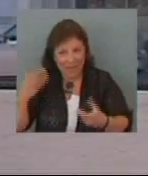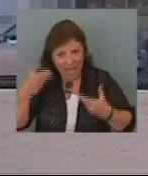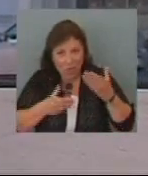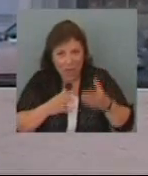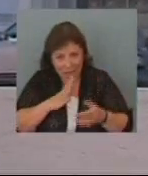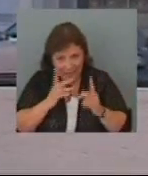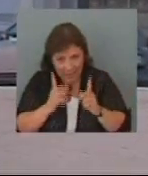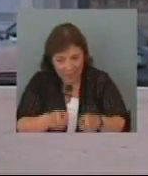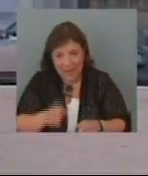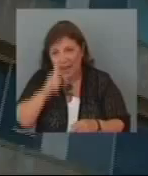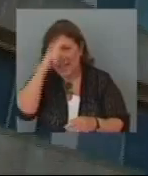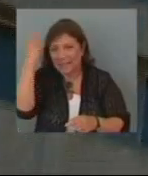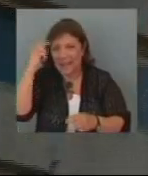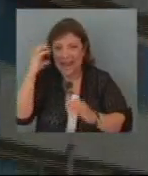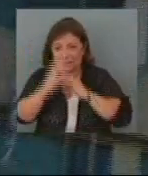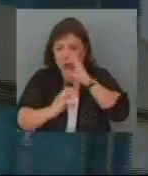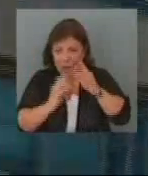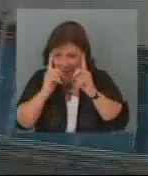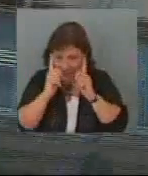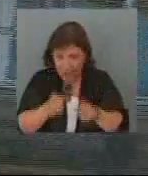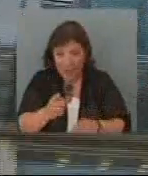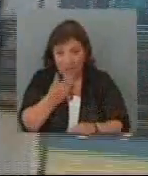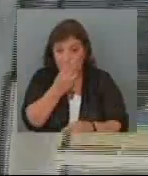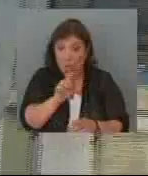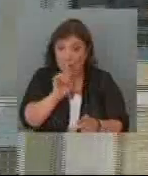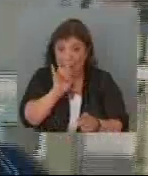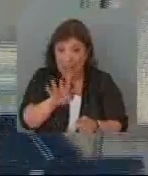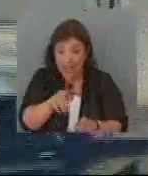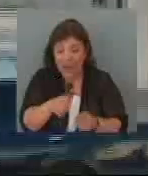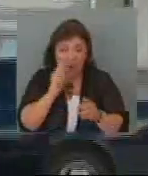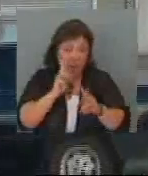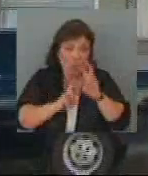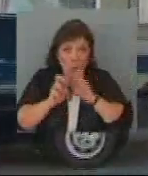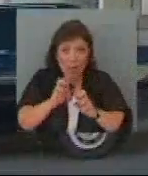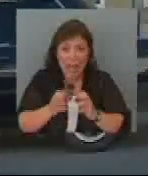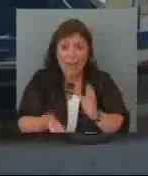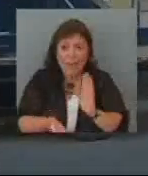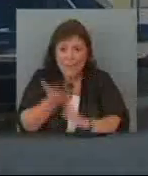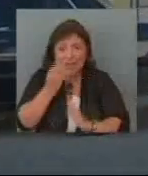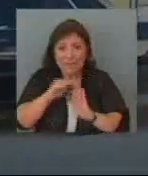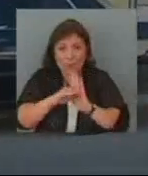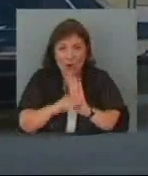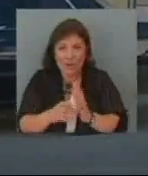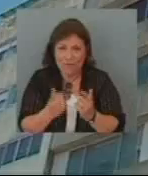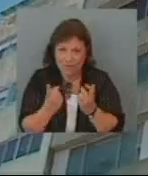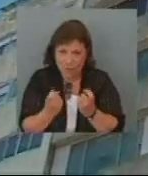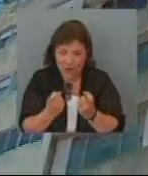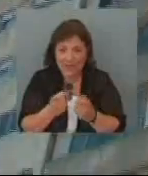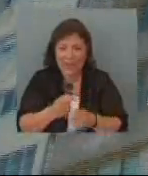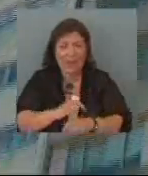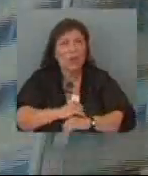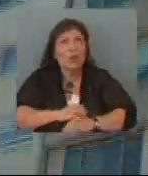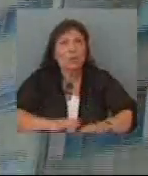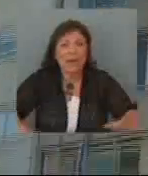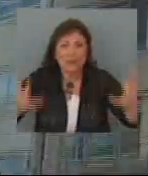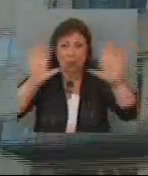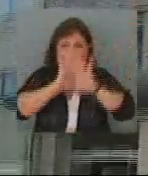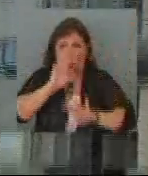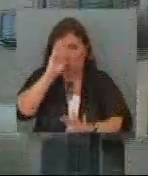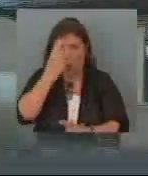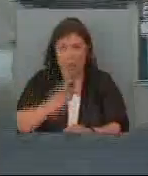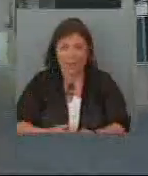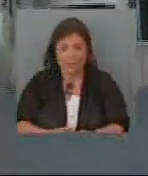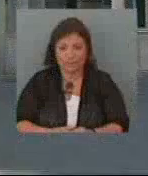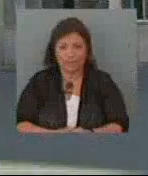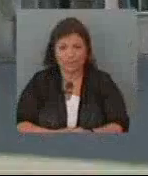de organismos internacionales. Para el 2014 se buscará potenciar estos programas llevándolos a todo el país.